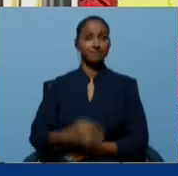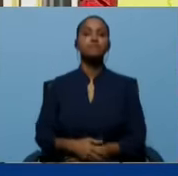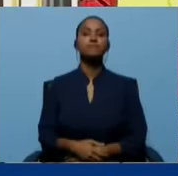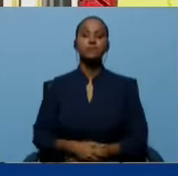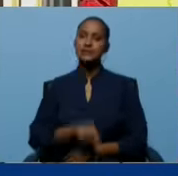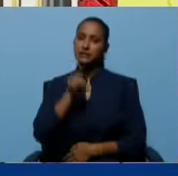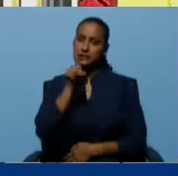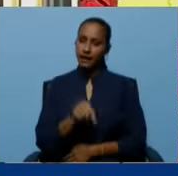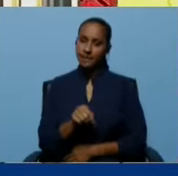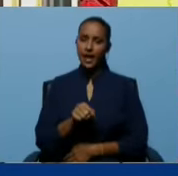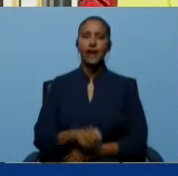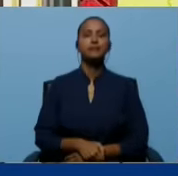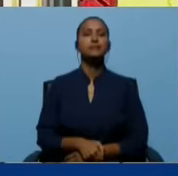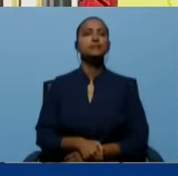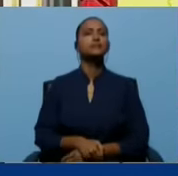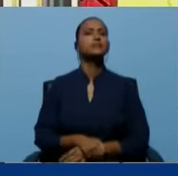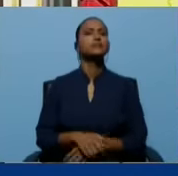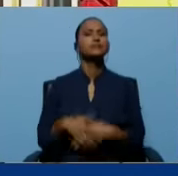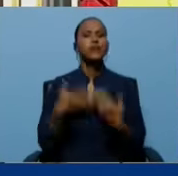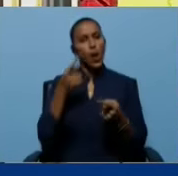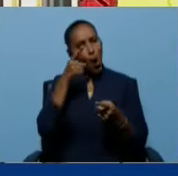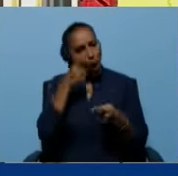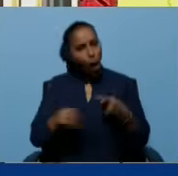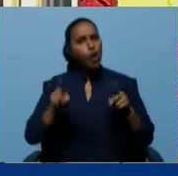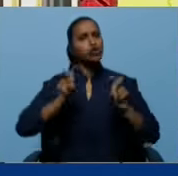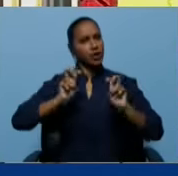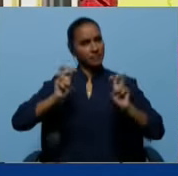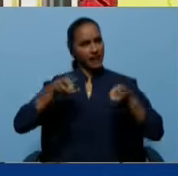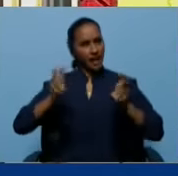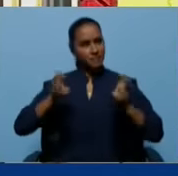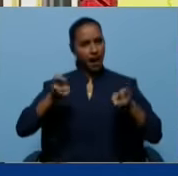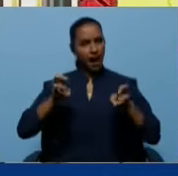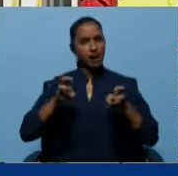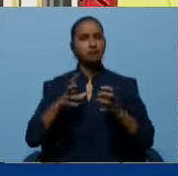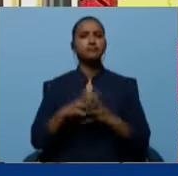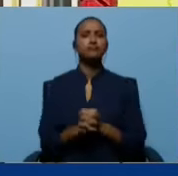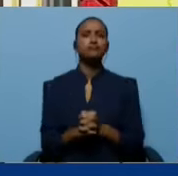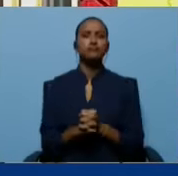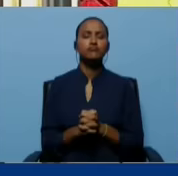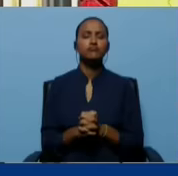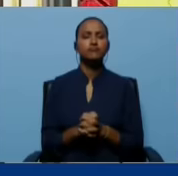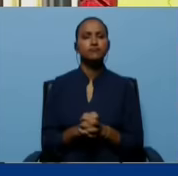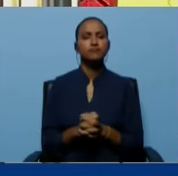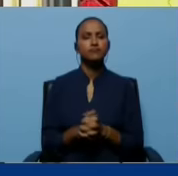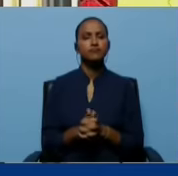Igualmente, en uno de los motores que yo llamo el motor,